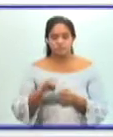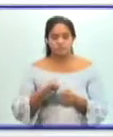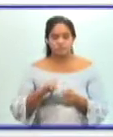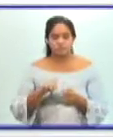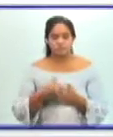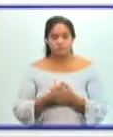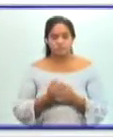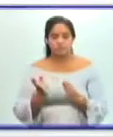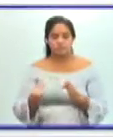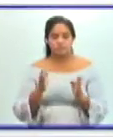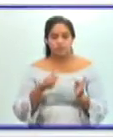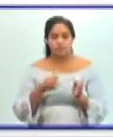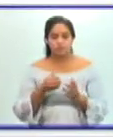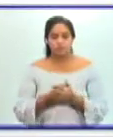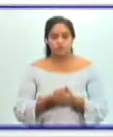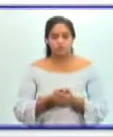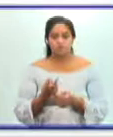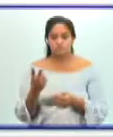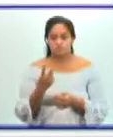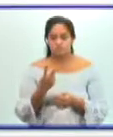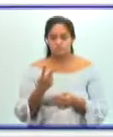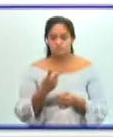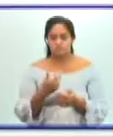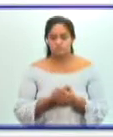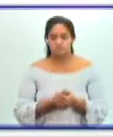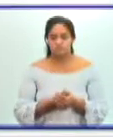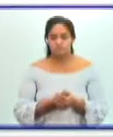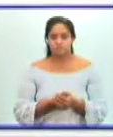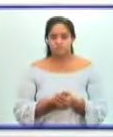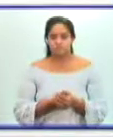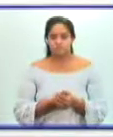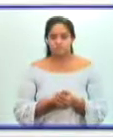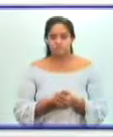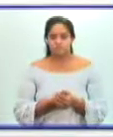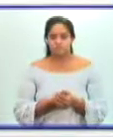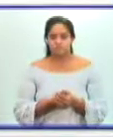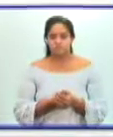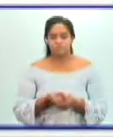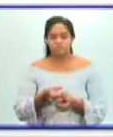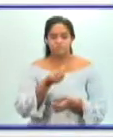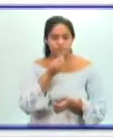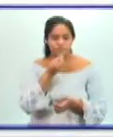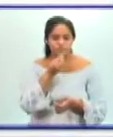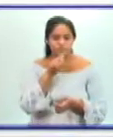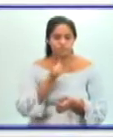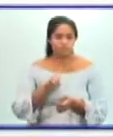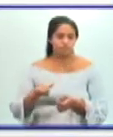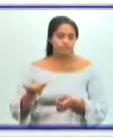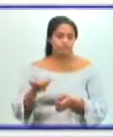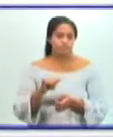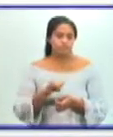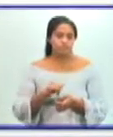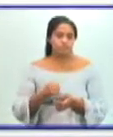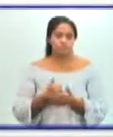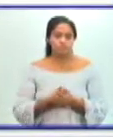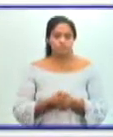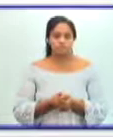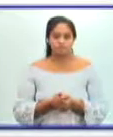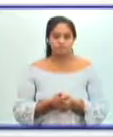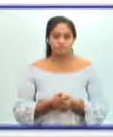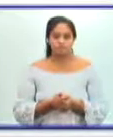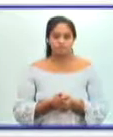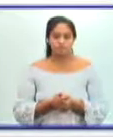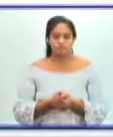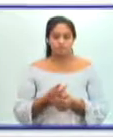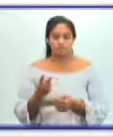miembro izquierdo de la segunda proporción. Entonces puedes igualar